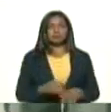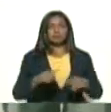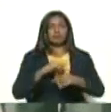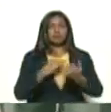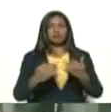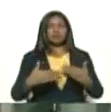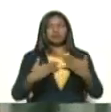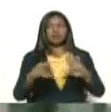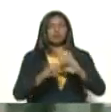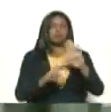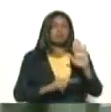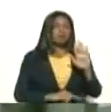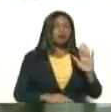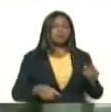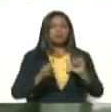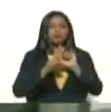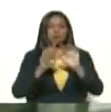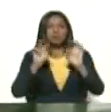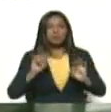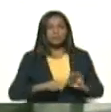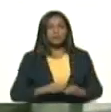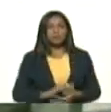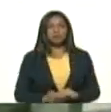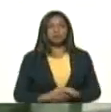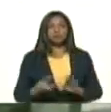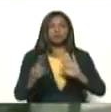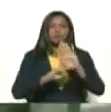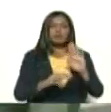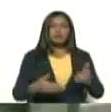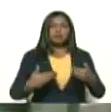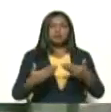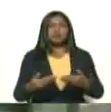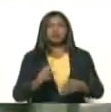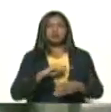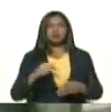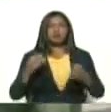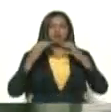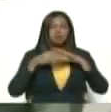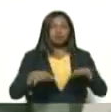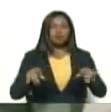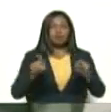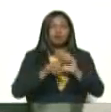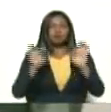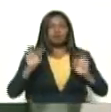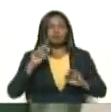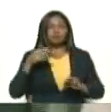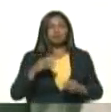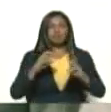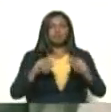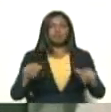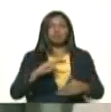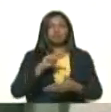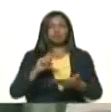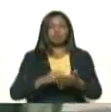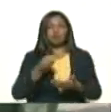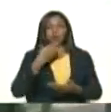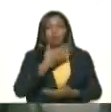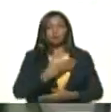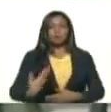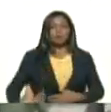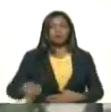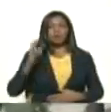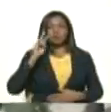fiel cumplimiento a las instrucciones impartidas por usted y así evitar la propagación del coronavirus en todo el territorio nacional. Bueno, presidente, como usted está